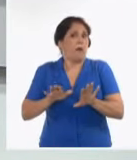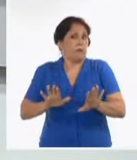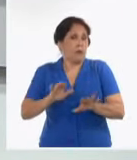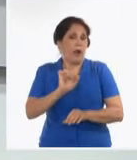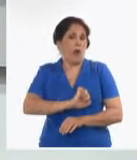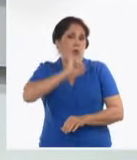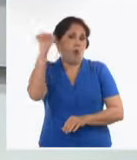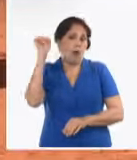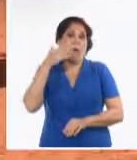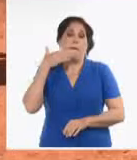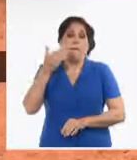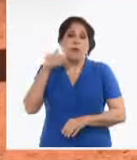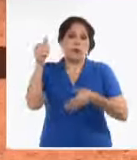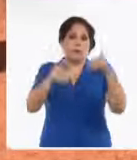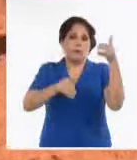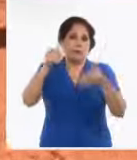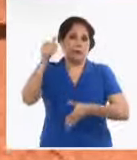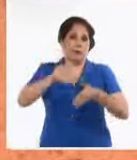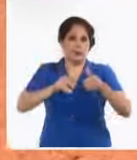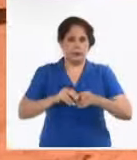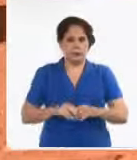buenos dividendos.